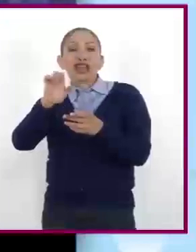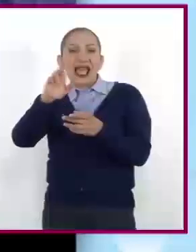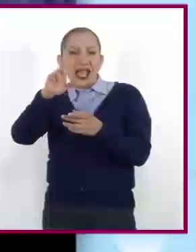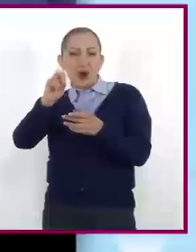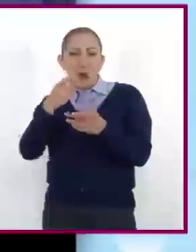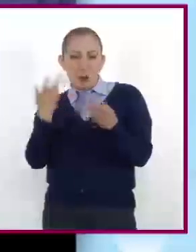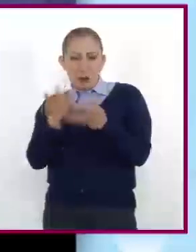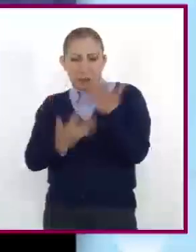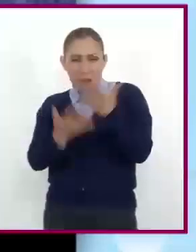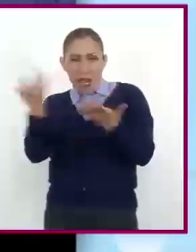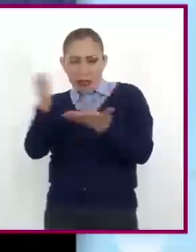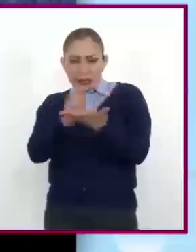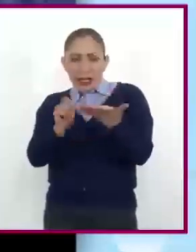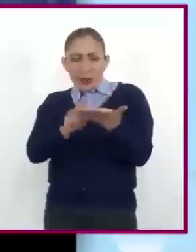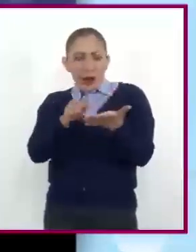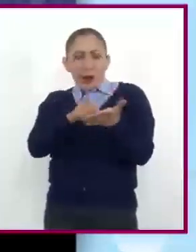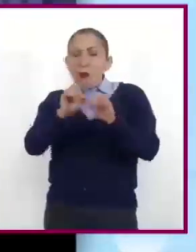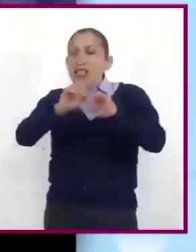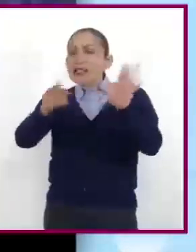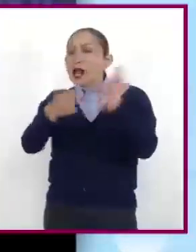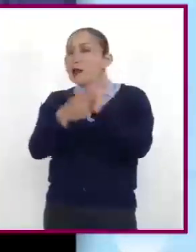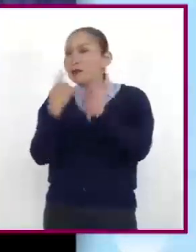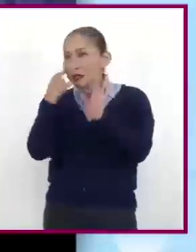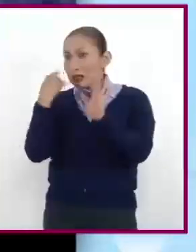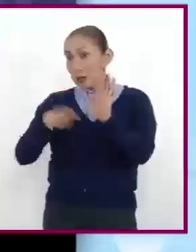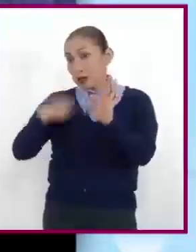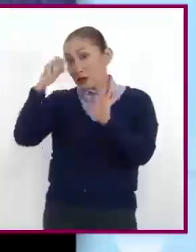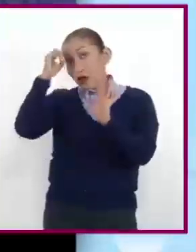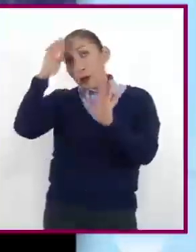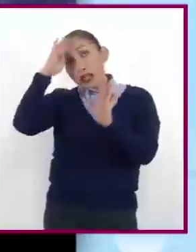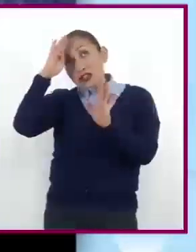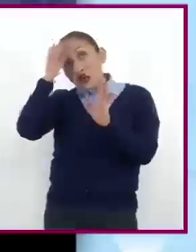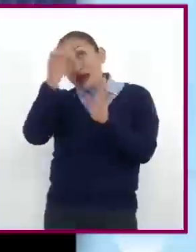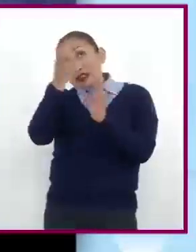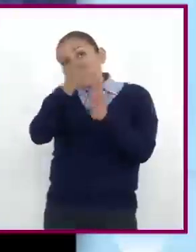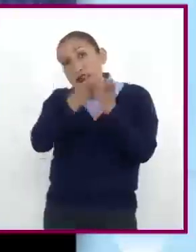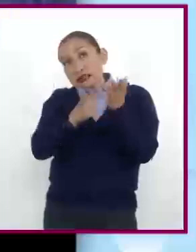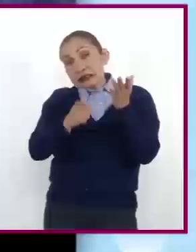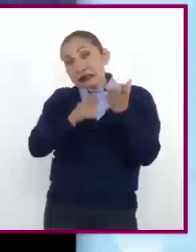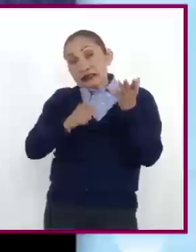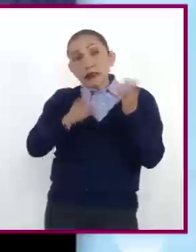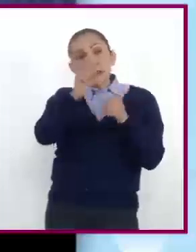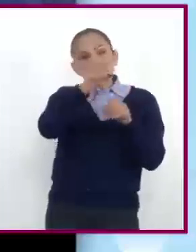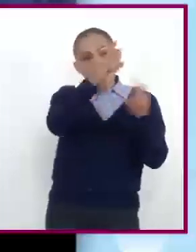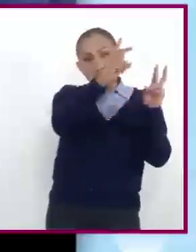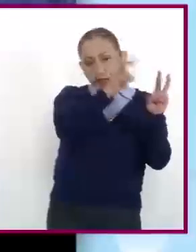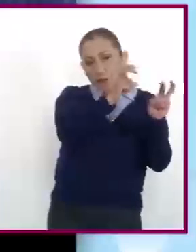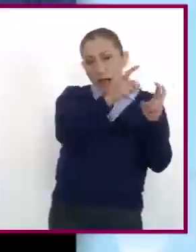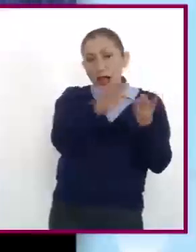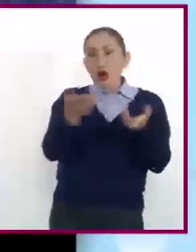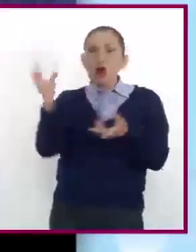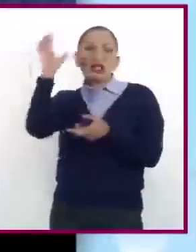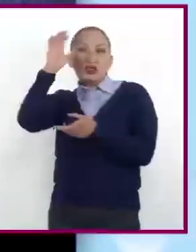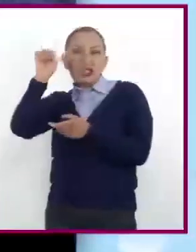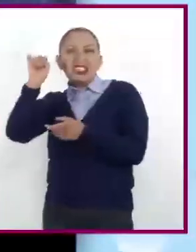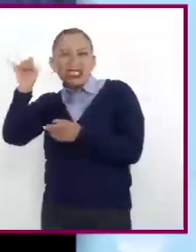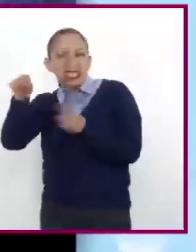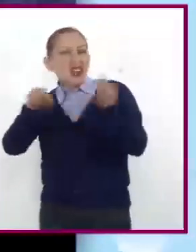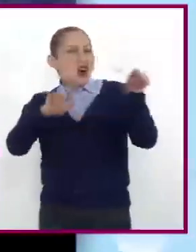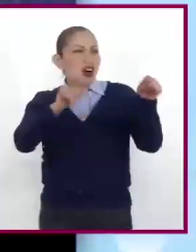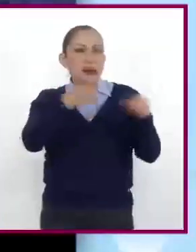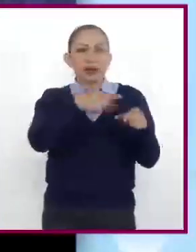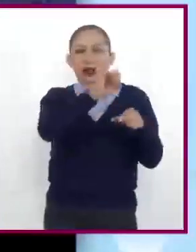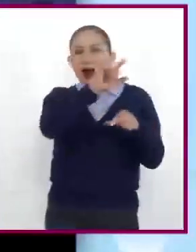procesar la información que está dando, que se entienda mucho mejor de lo que a lo mejor lo explica un científico o alguien